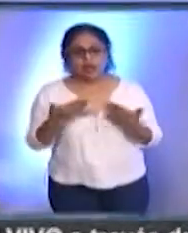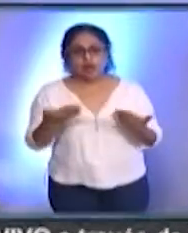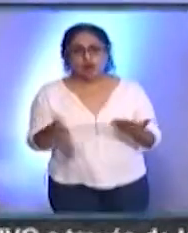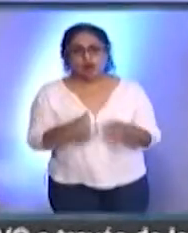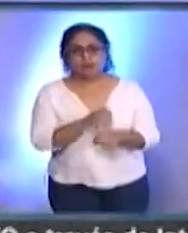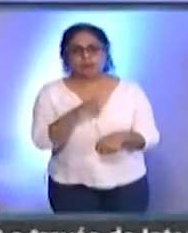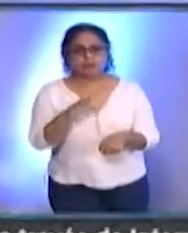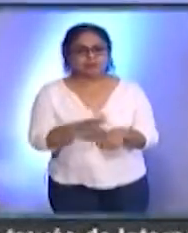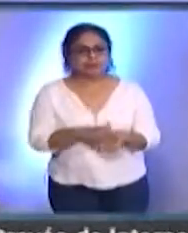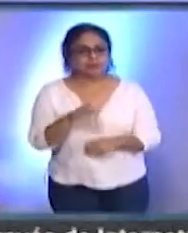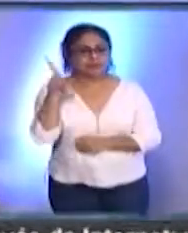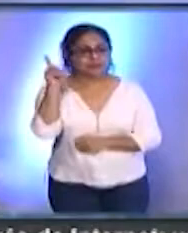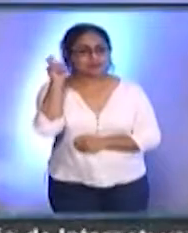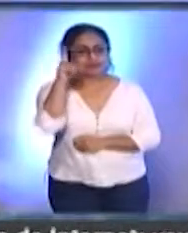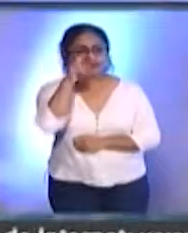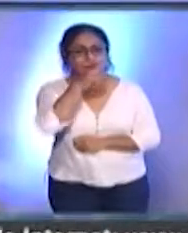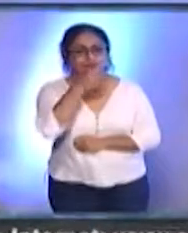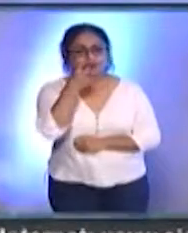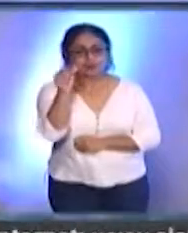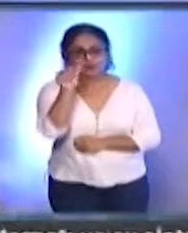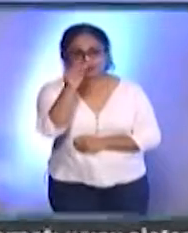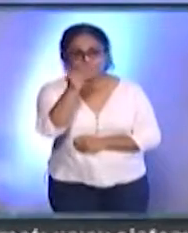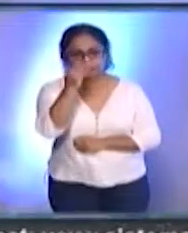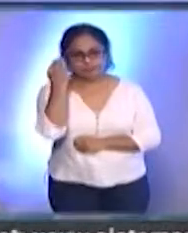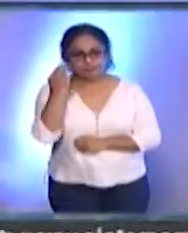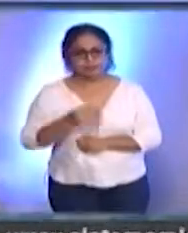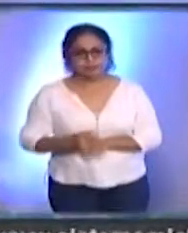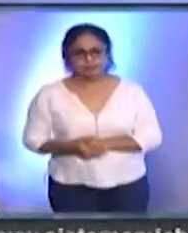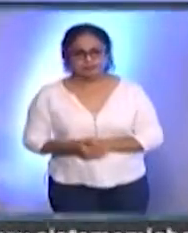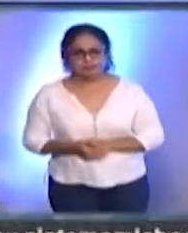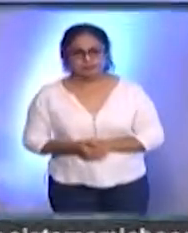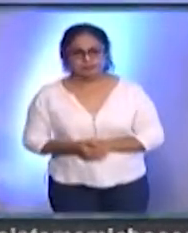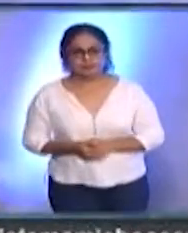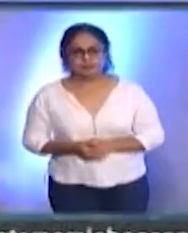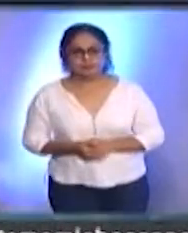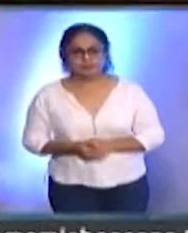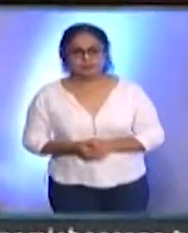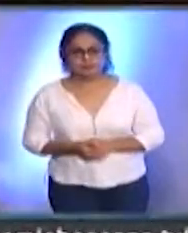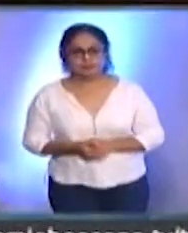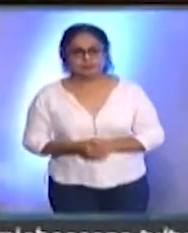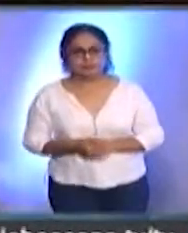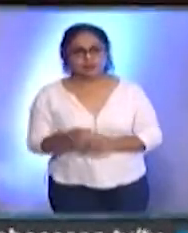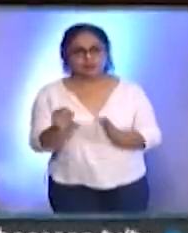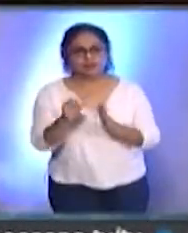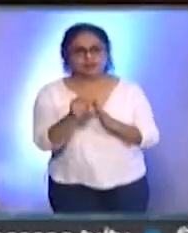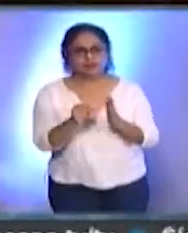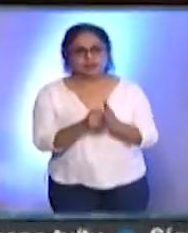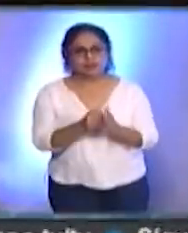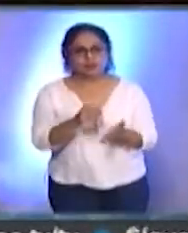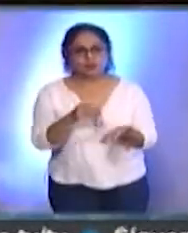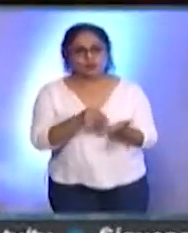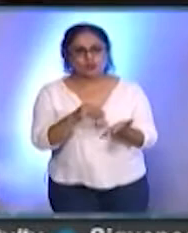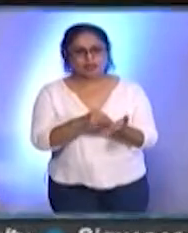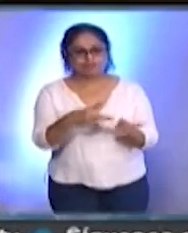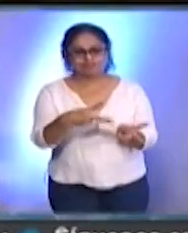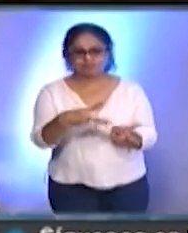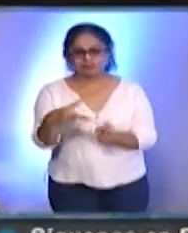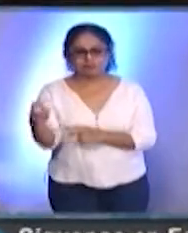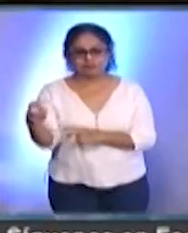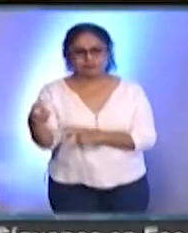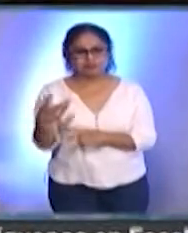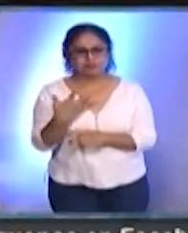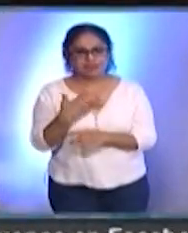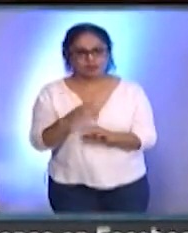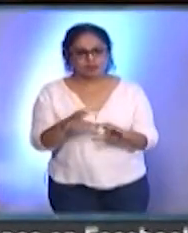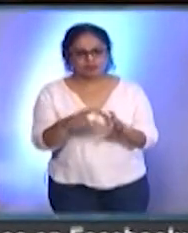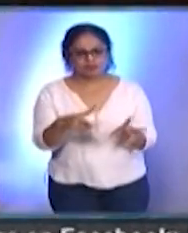serias complicaciones. Así lo destacó el edil Alfonso Martínez Alcázar. El sistema sigue hackeado. Sí se contrató